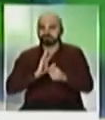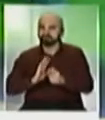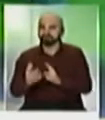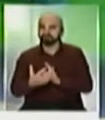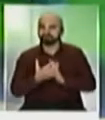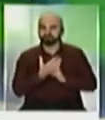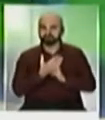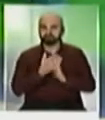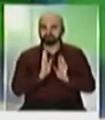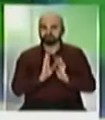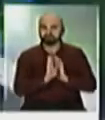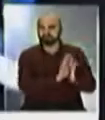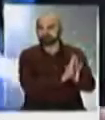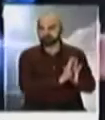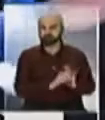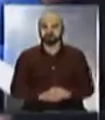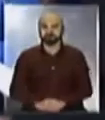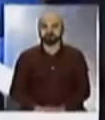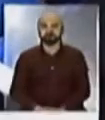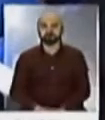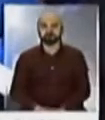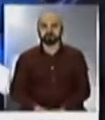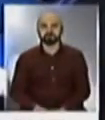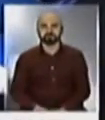argentino Ángel Correa.